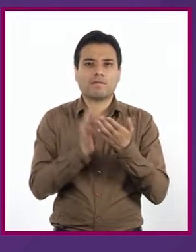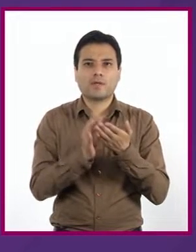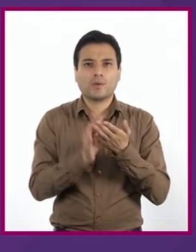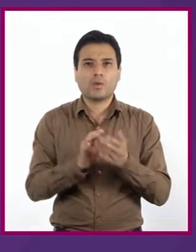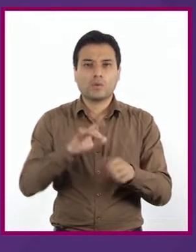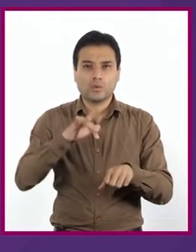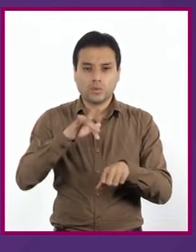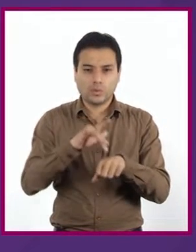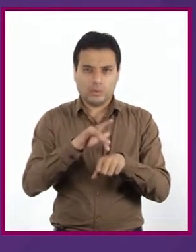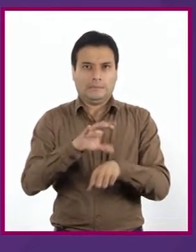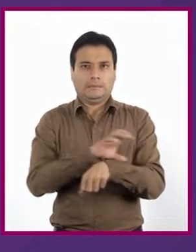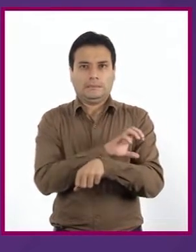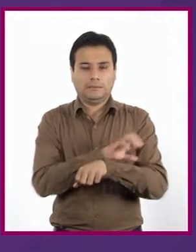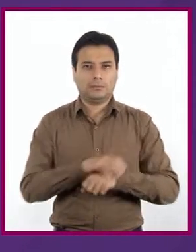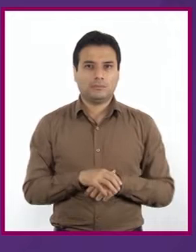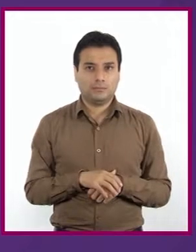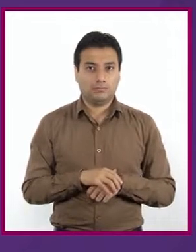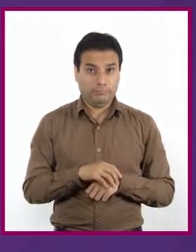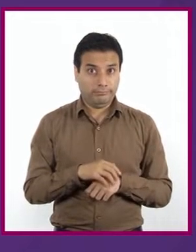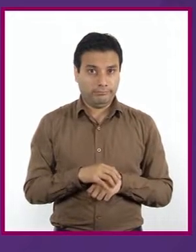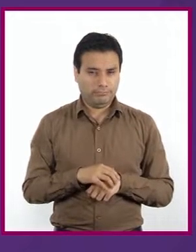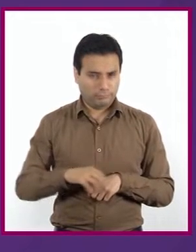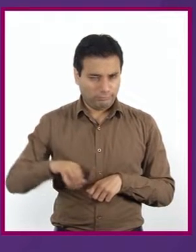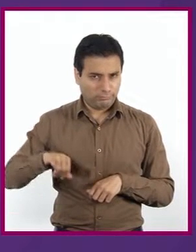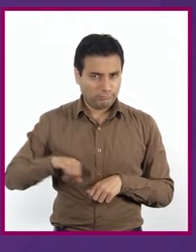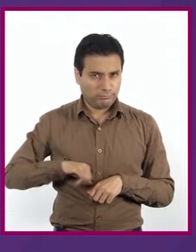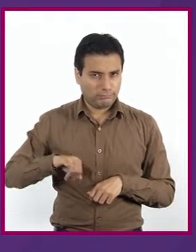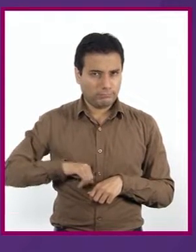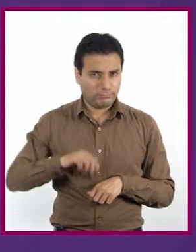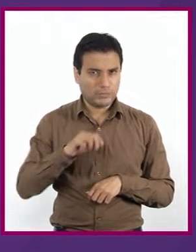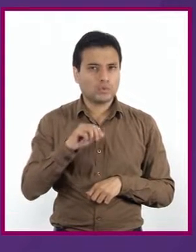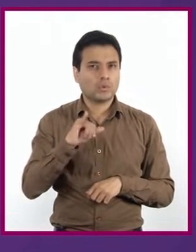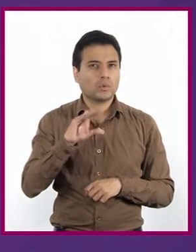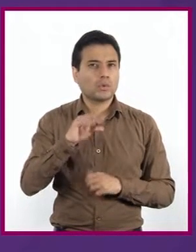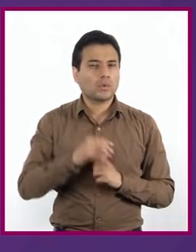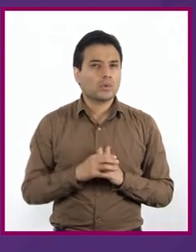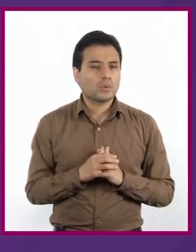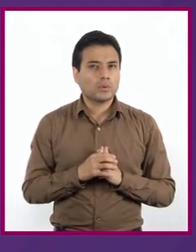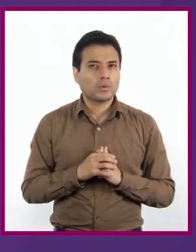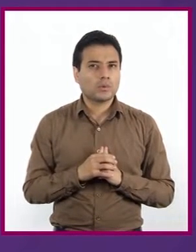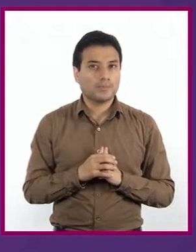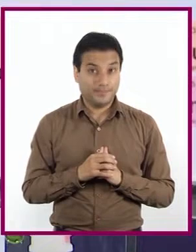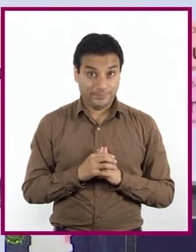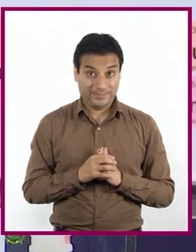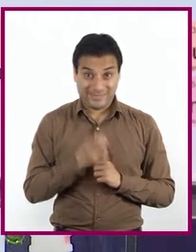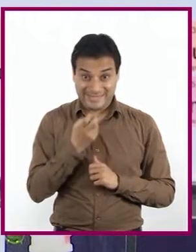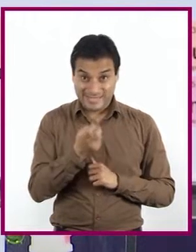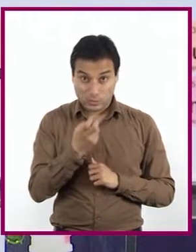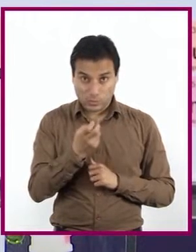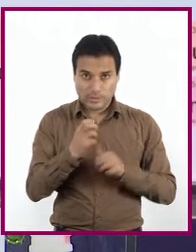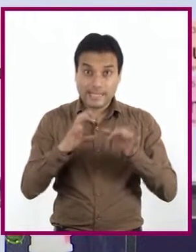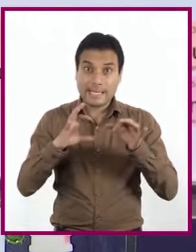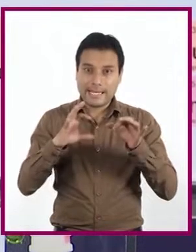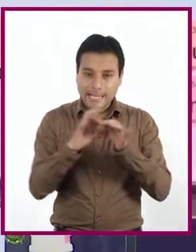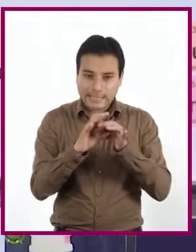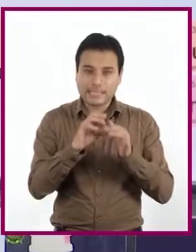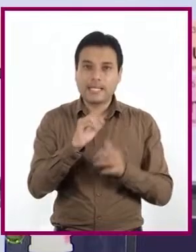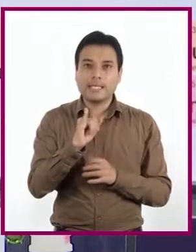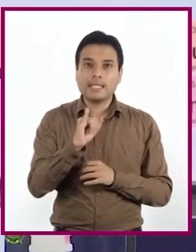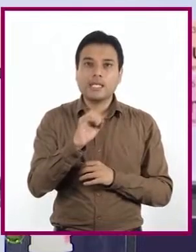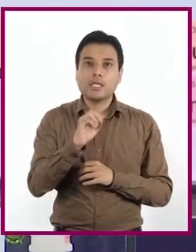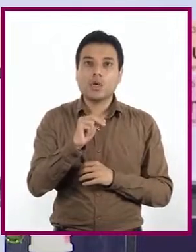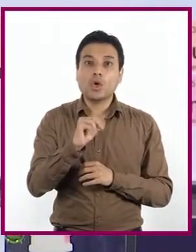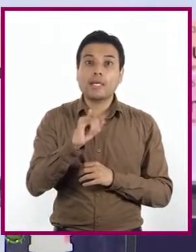dio una ligera descarga eléctrica. Interesante, ¿verdad? Las fuerzas de un enlace iónico están relacionadas con la